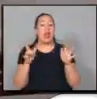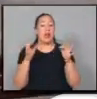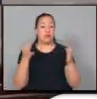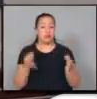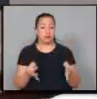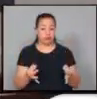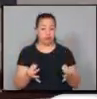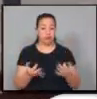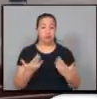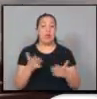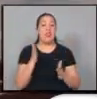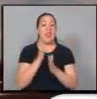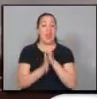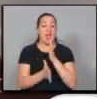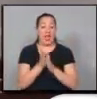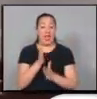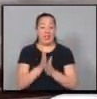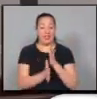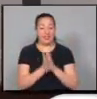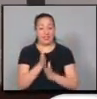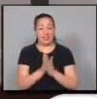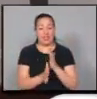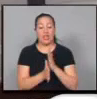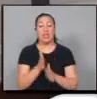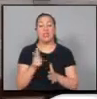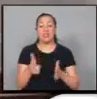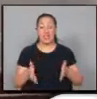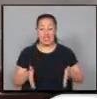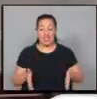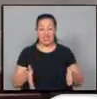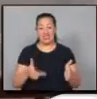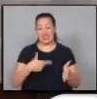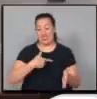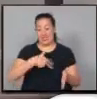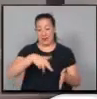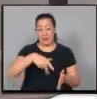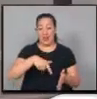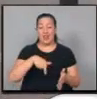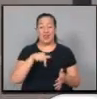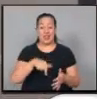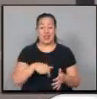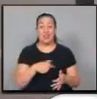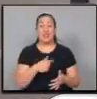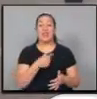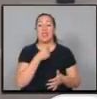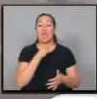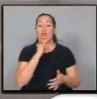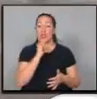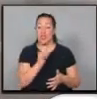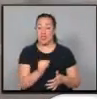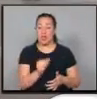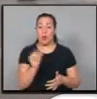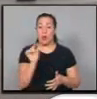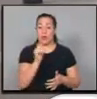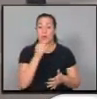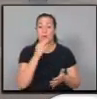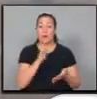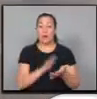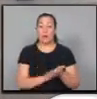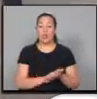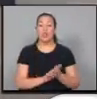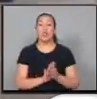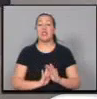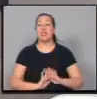pueden hacerlo de manera gratuita. En esta peatonal en donde estamos ubicados, y para eso quiero decirles, en un ratito les prometo, porque ya